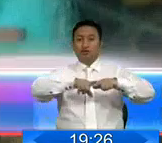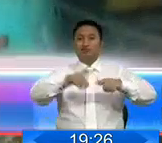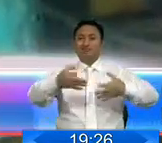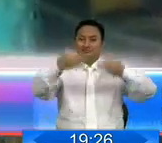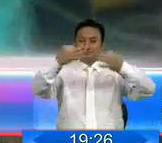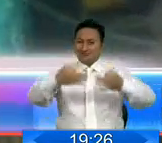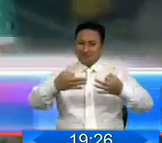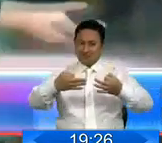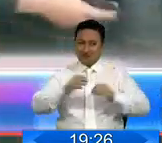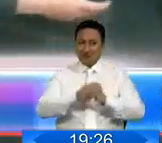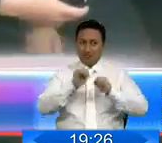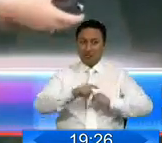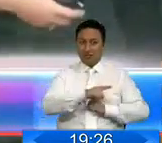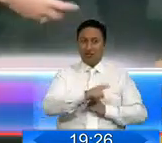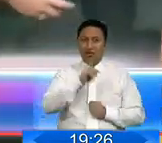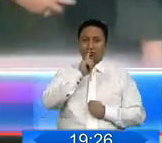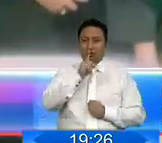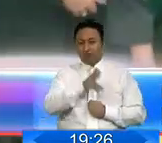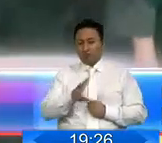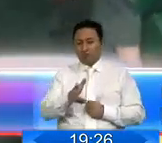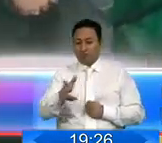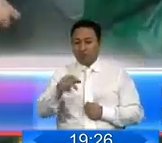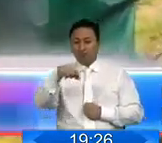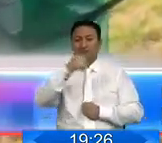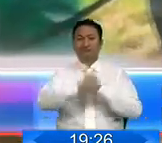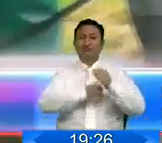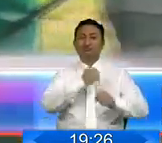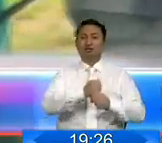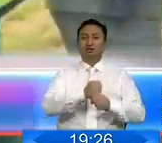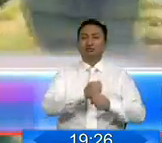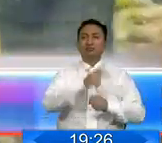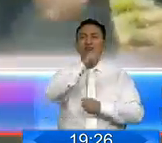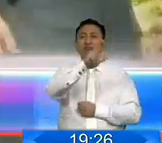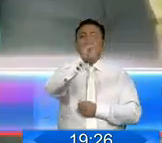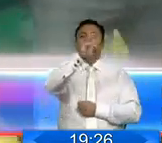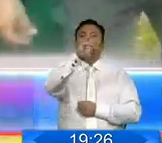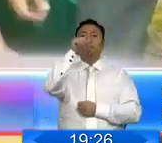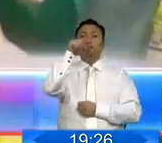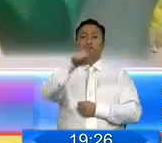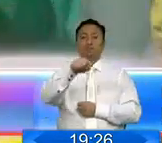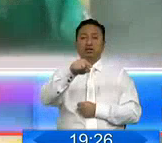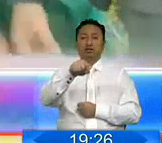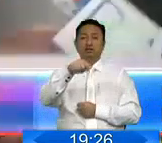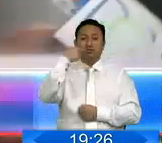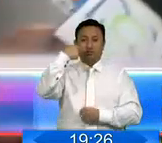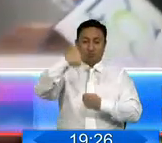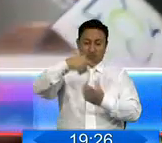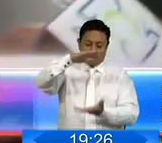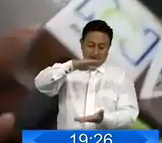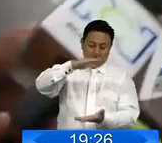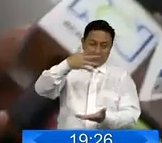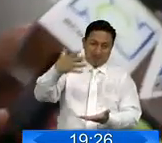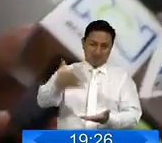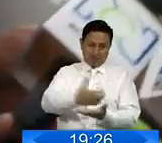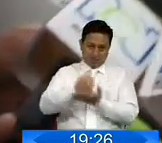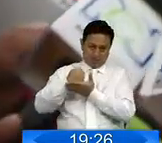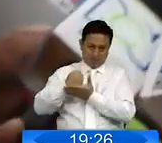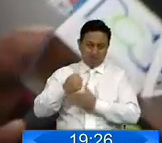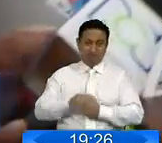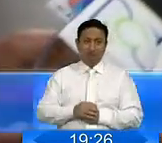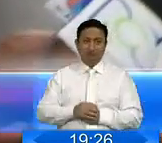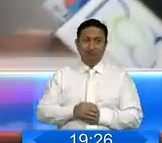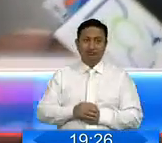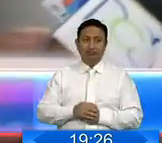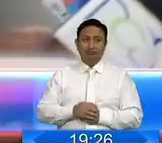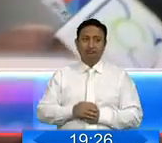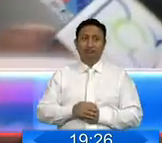vínculo para lograr pasar el carburante. En lo que va del 2018, alrededor de 36.000 galones han sido incautados. Nos complican un poco la situación laboral,